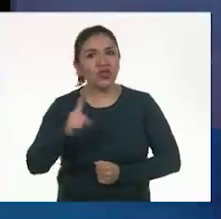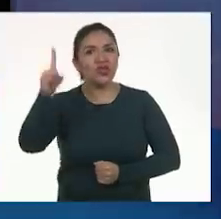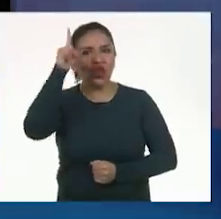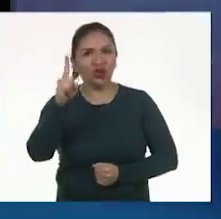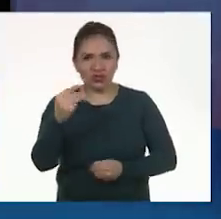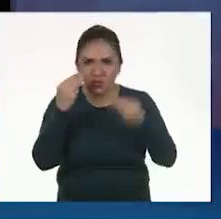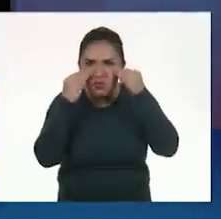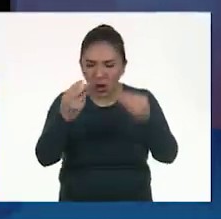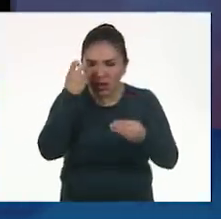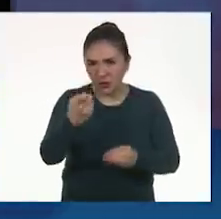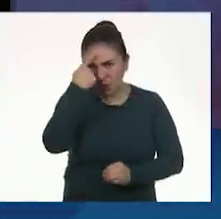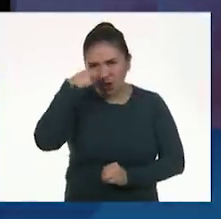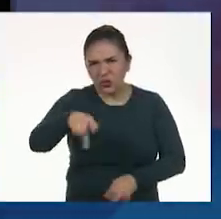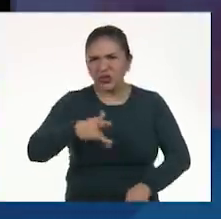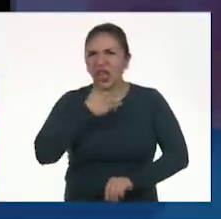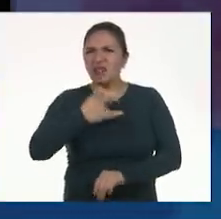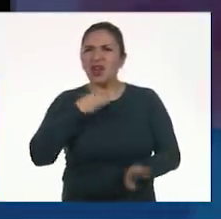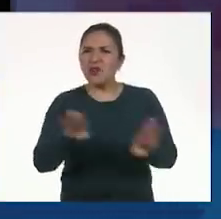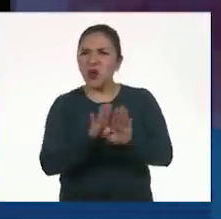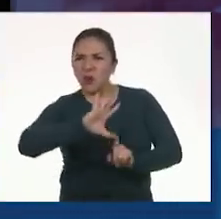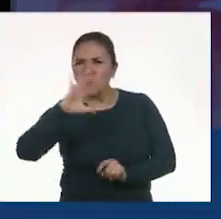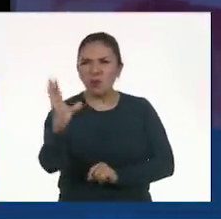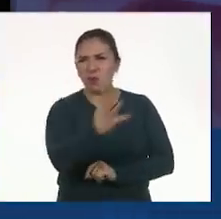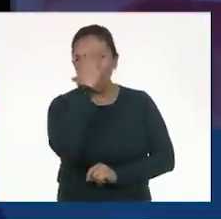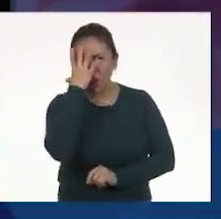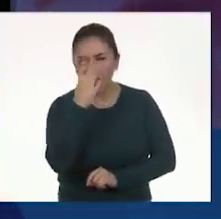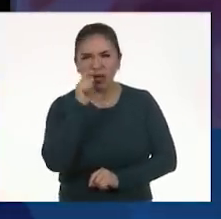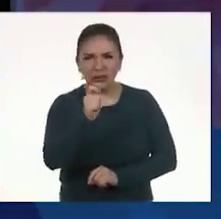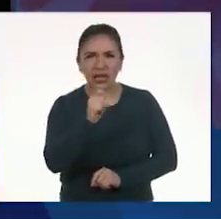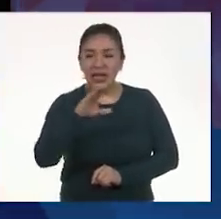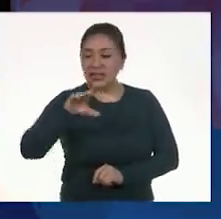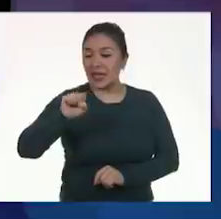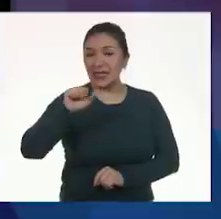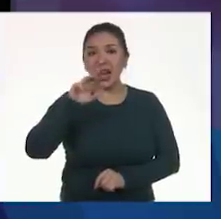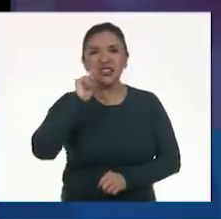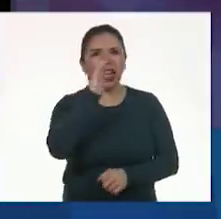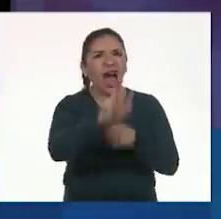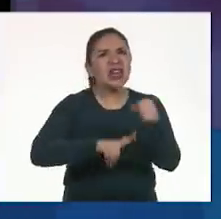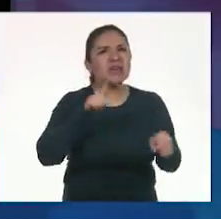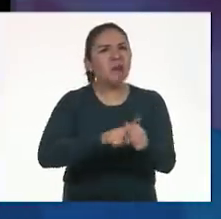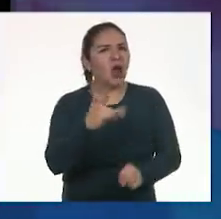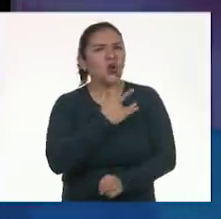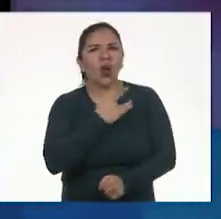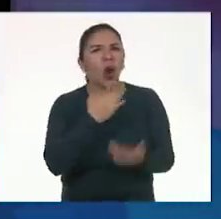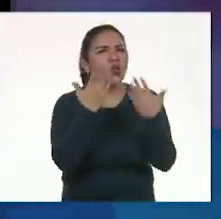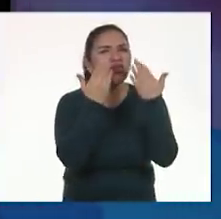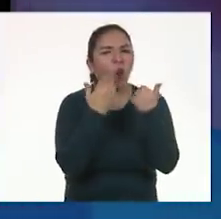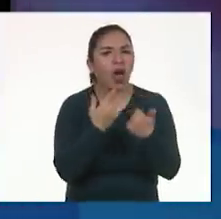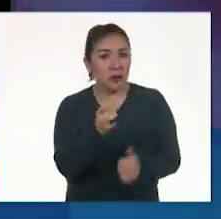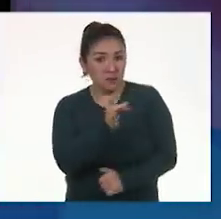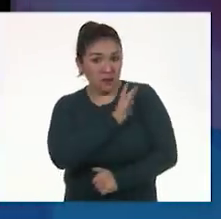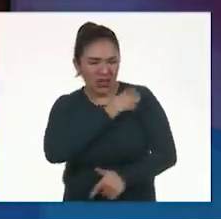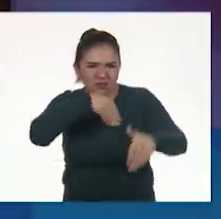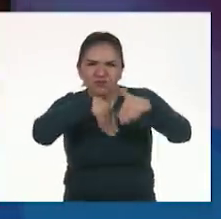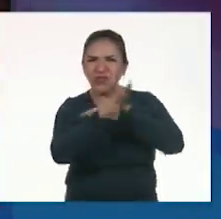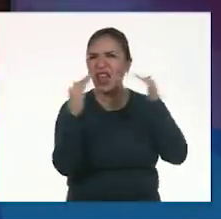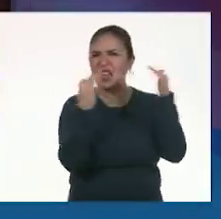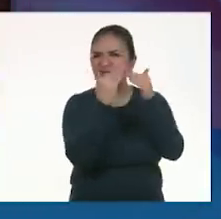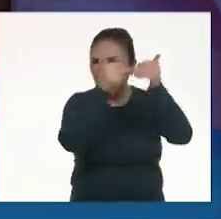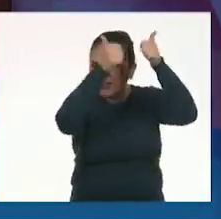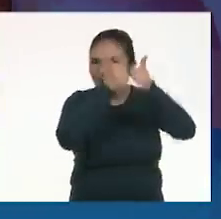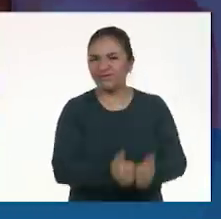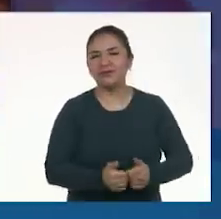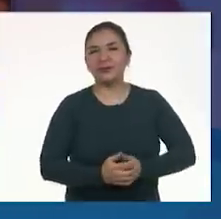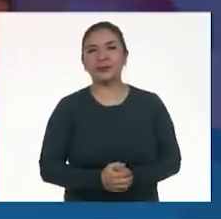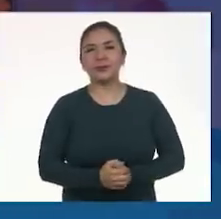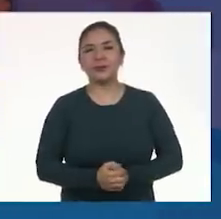a los cobardes! César será un animal sin corazón si por miedo se quedara en casa. ¡Vete!